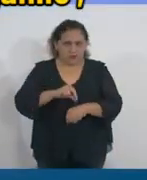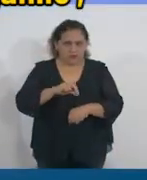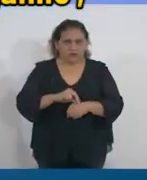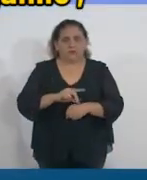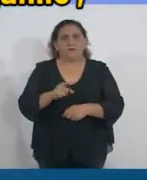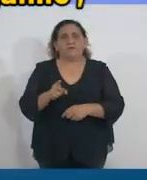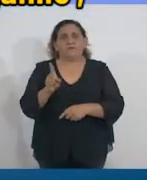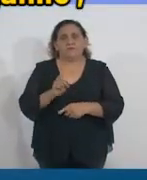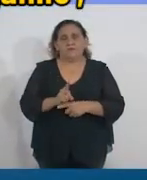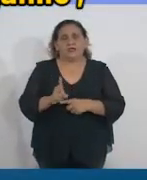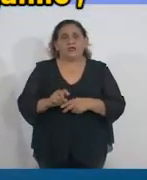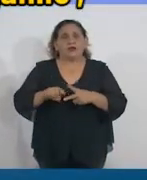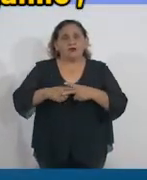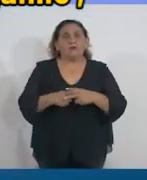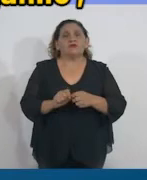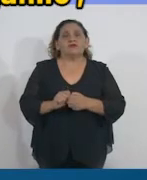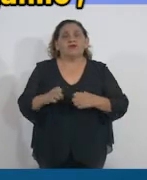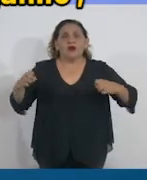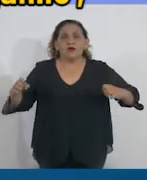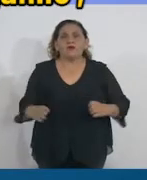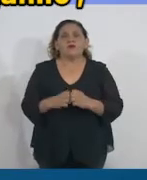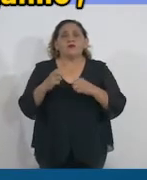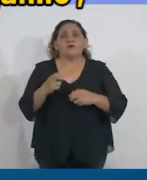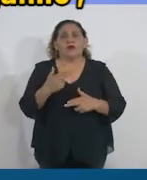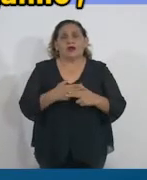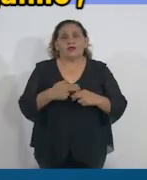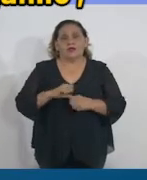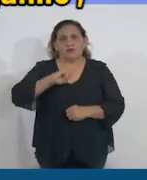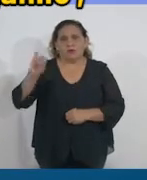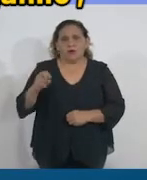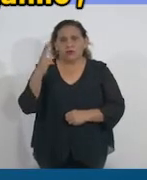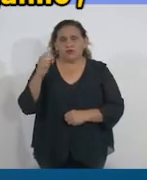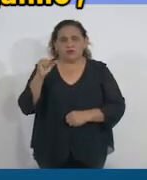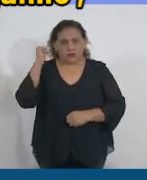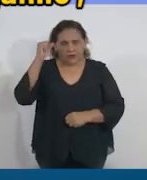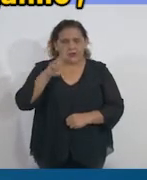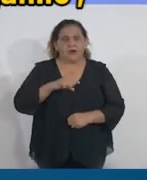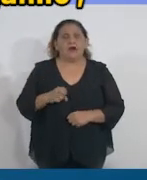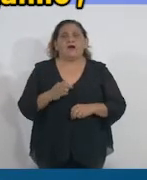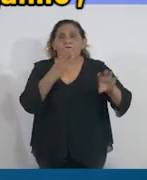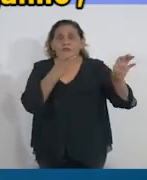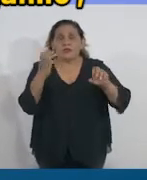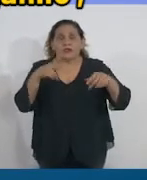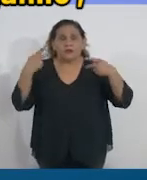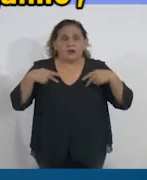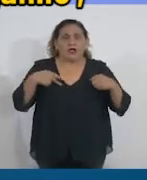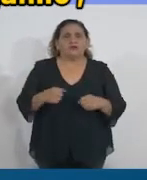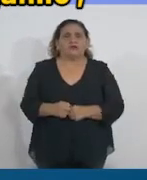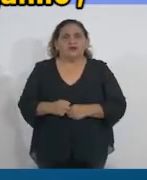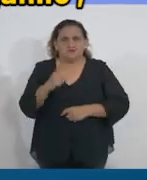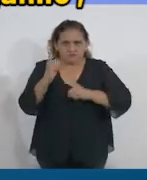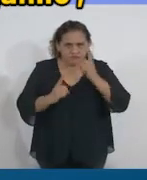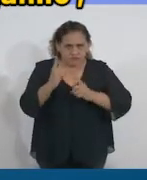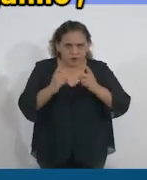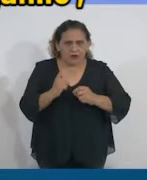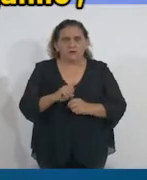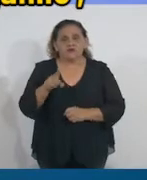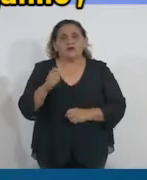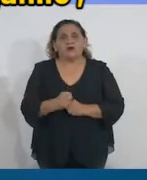la contingencia y hasta el día de hoy, jueves 2 de abril, se han detectado en Yucatán 300 casos sospechosos, de los